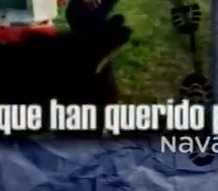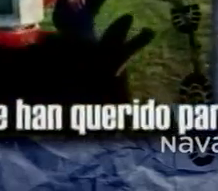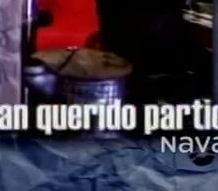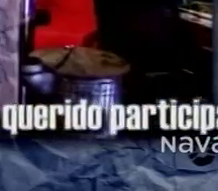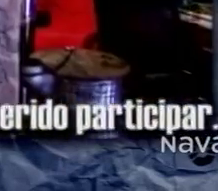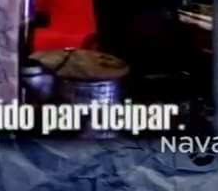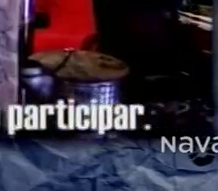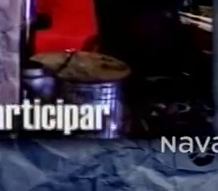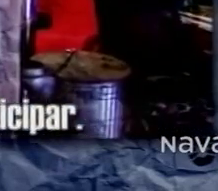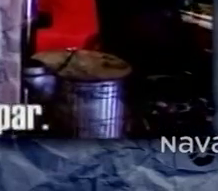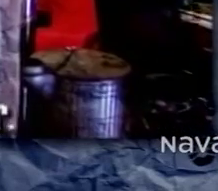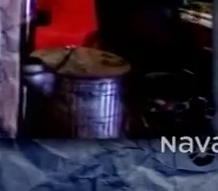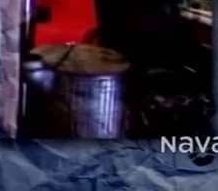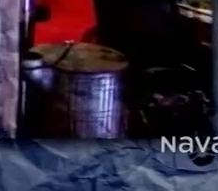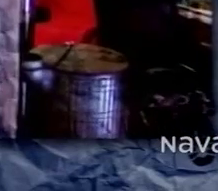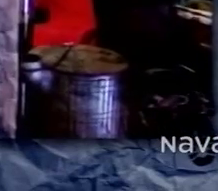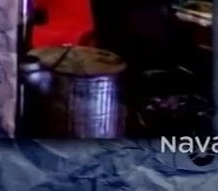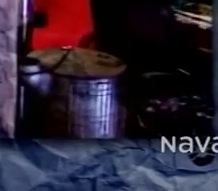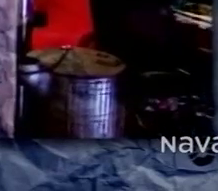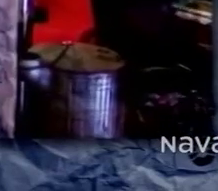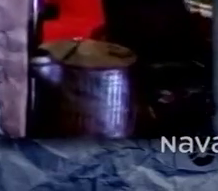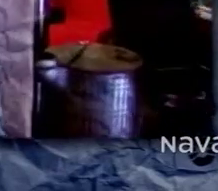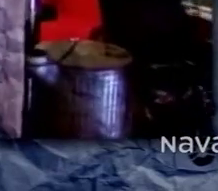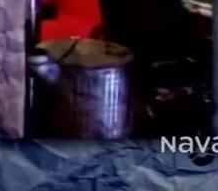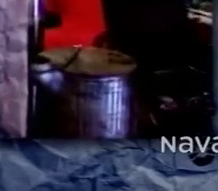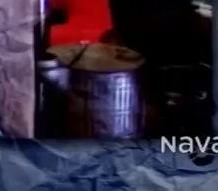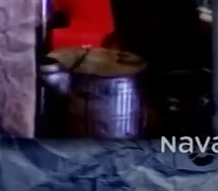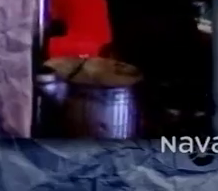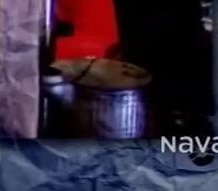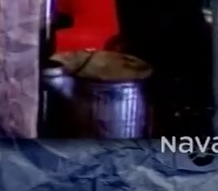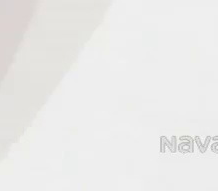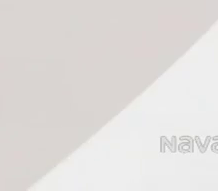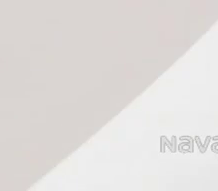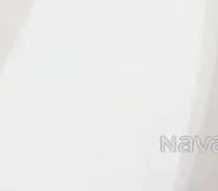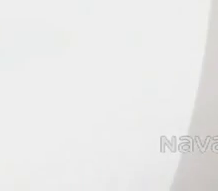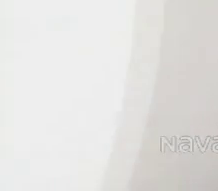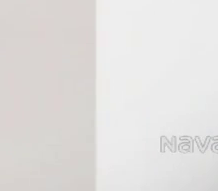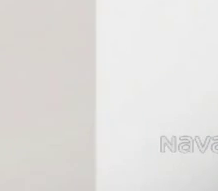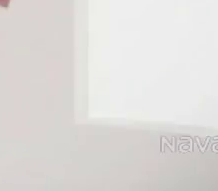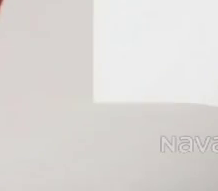Que por cierto, joder, se me ha ido la olla ahora yo.